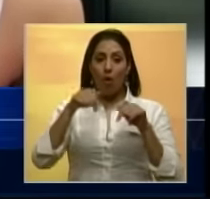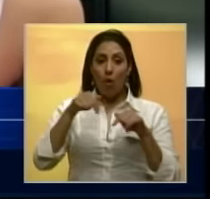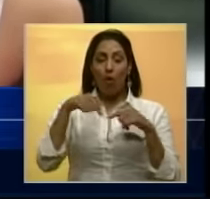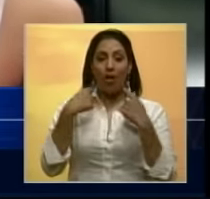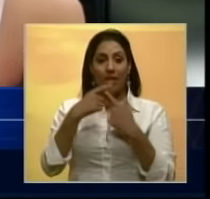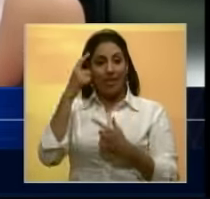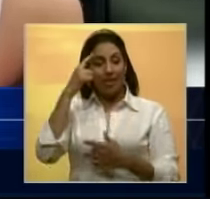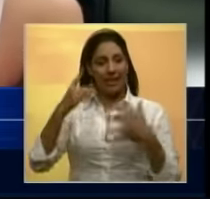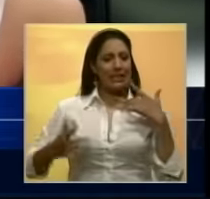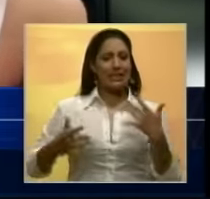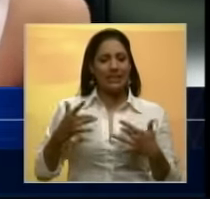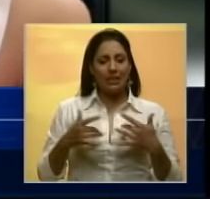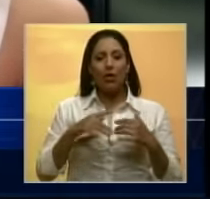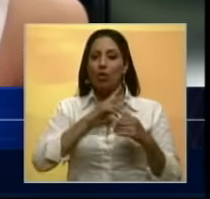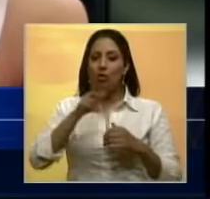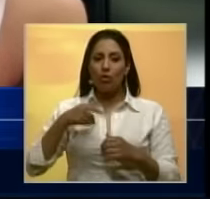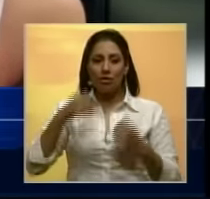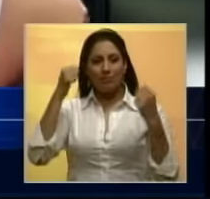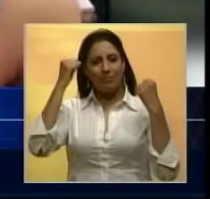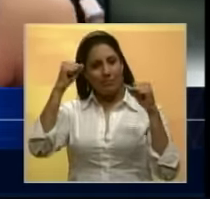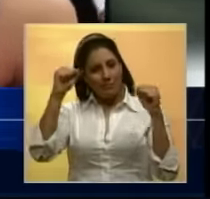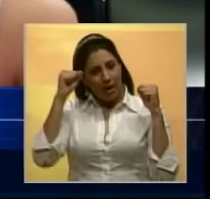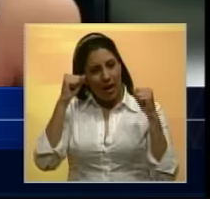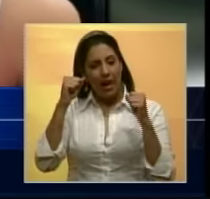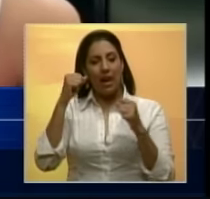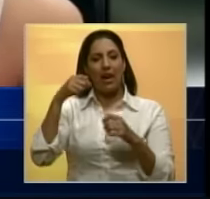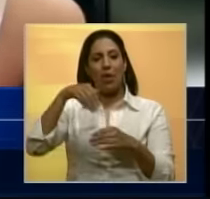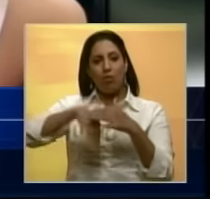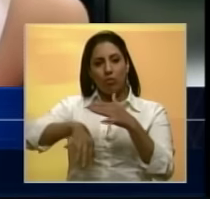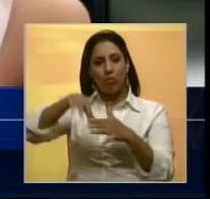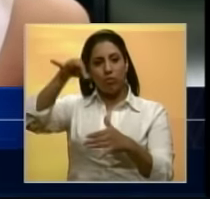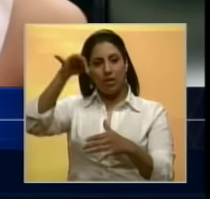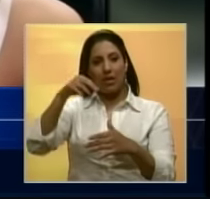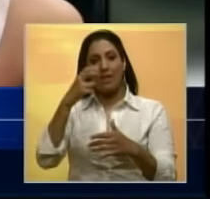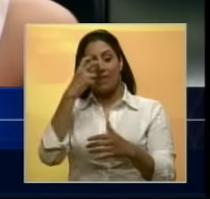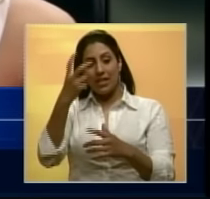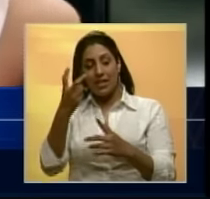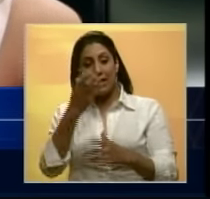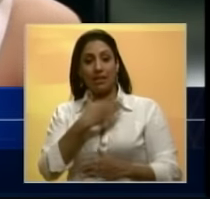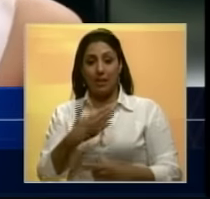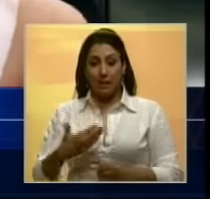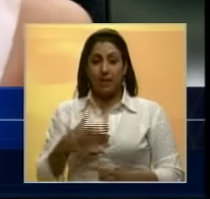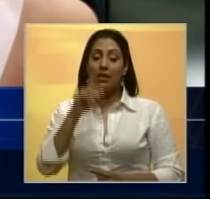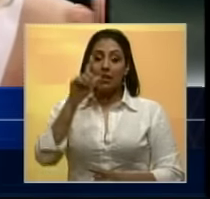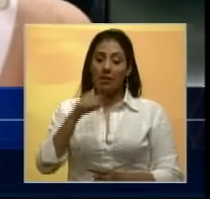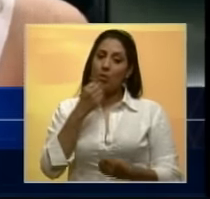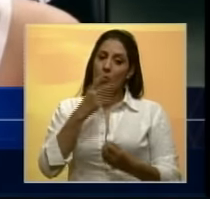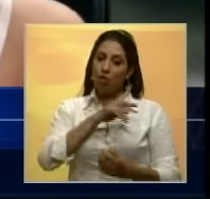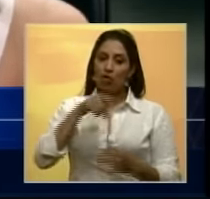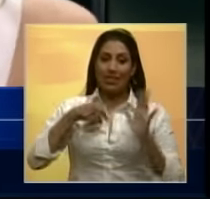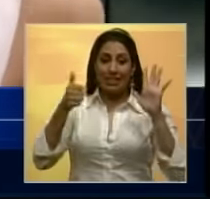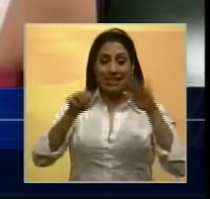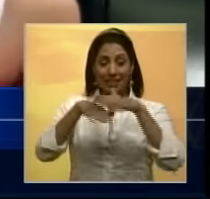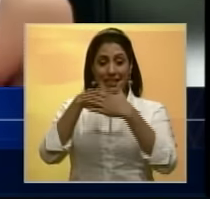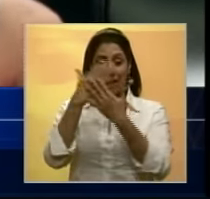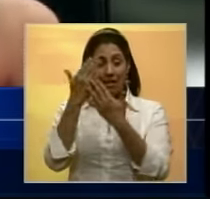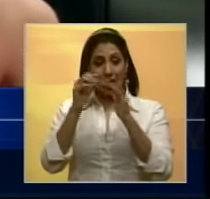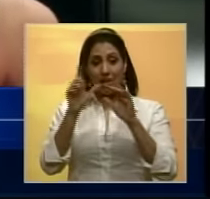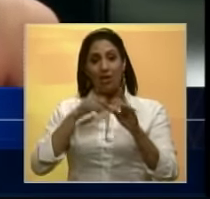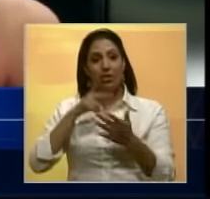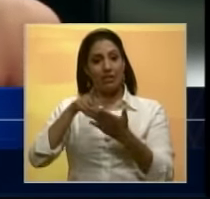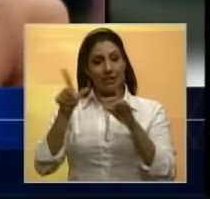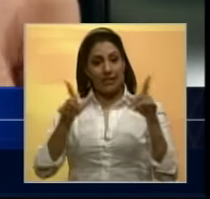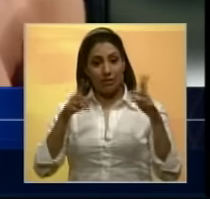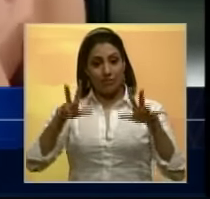es un día lleno de actividades, tenemos ensayo, la subasta, la visita al presidente. Y bueno, son las 6 de la mañana y ya me